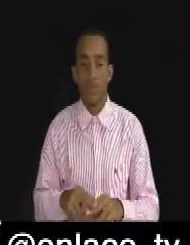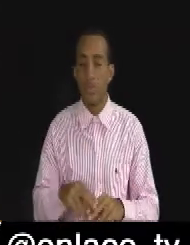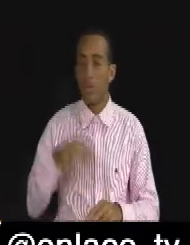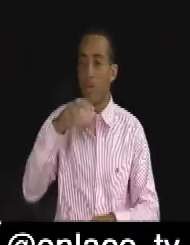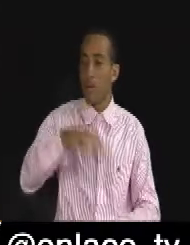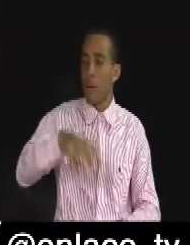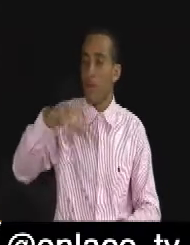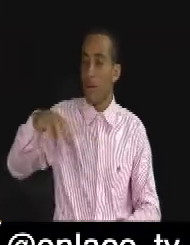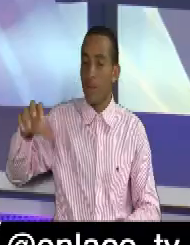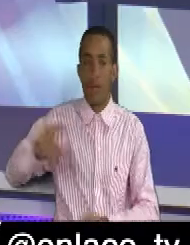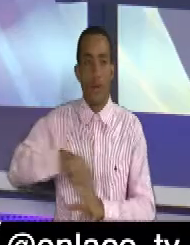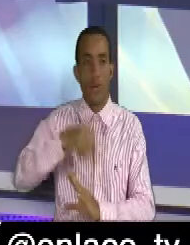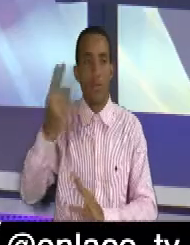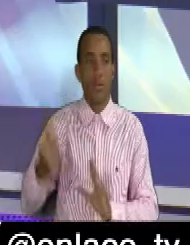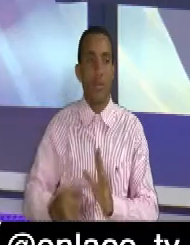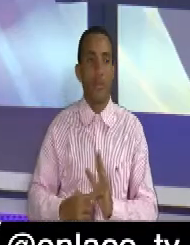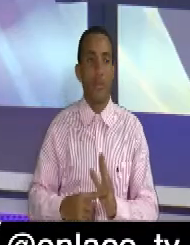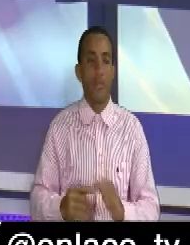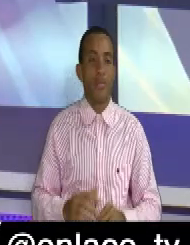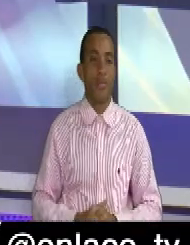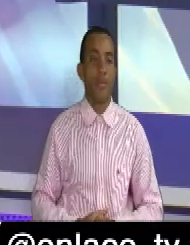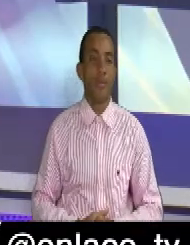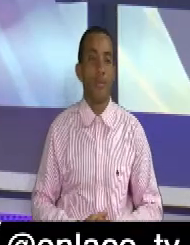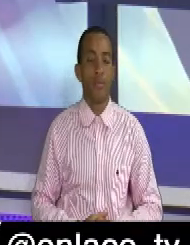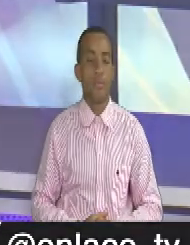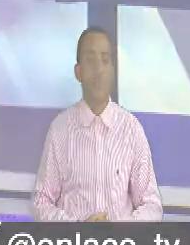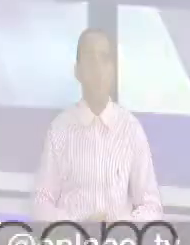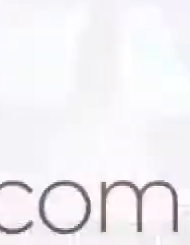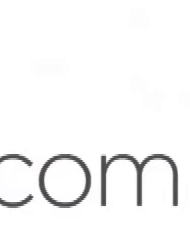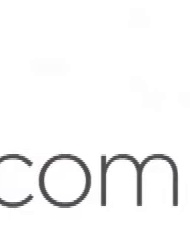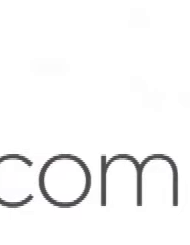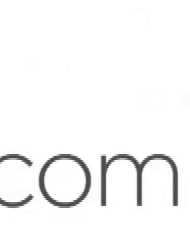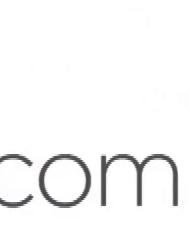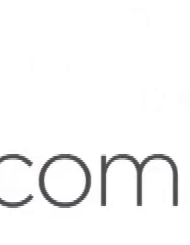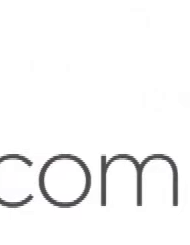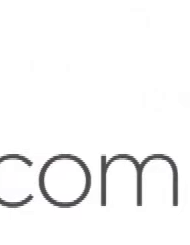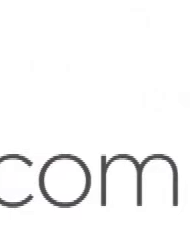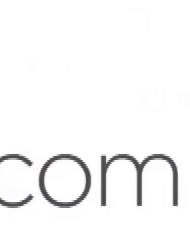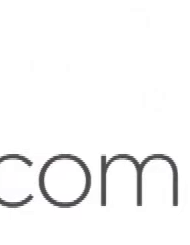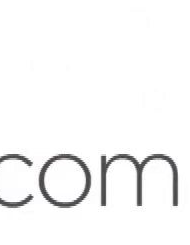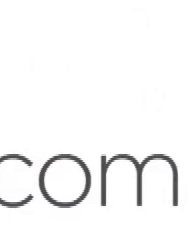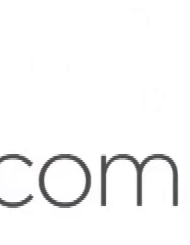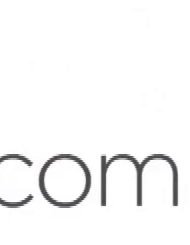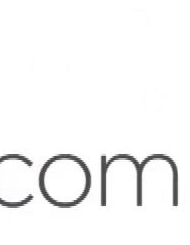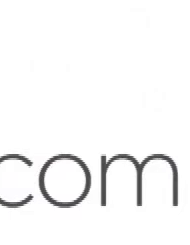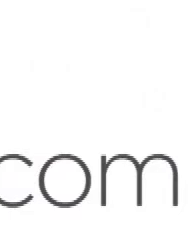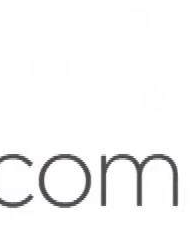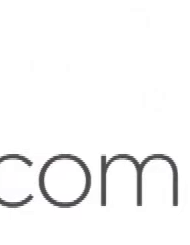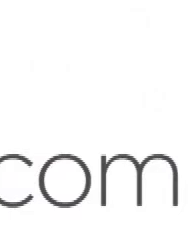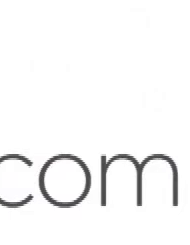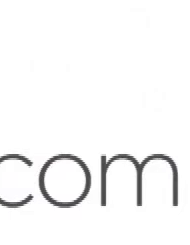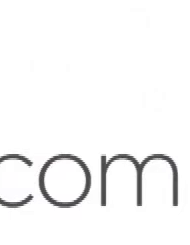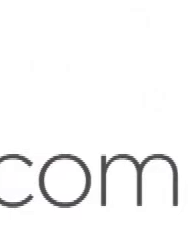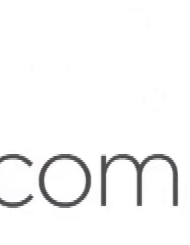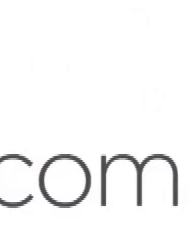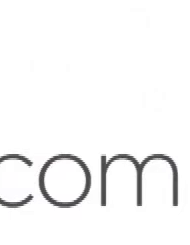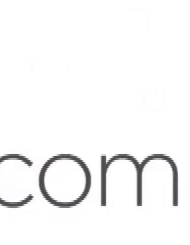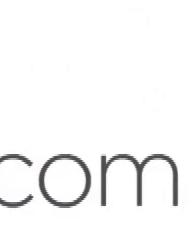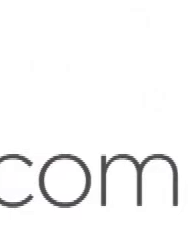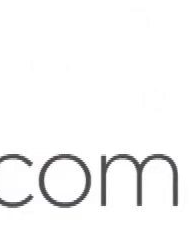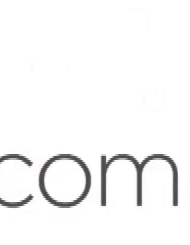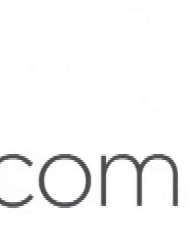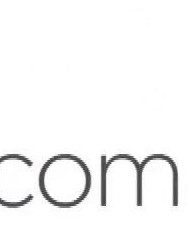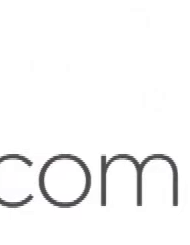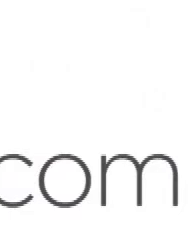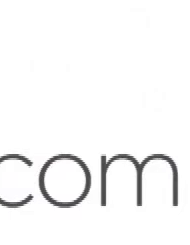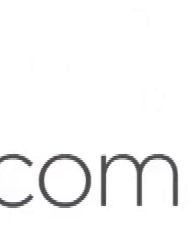es total. La oferta más completa de inmuebles de la región está a su alcance en Alianza Inmobiliaria, líder en la